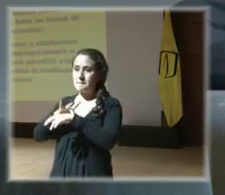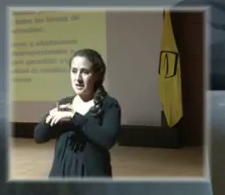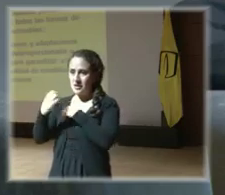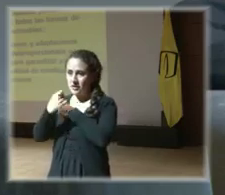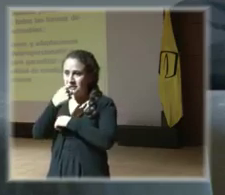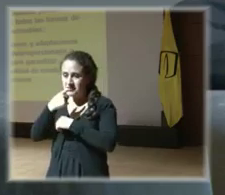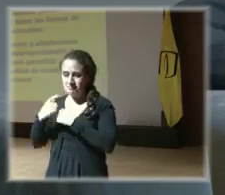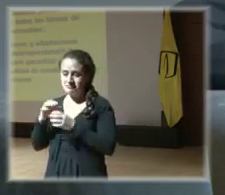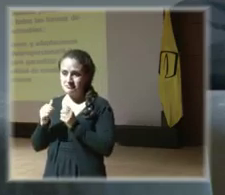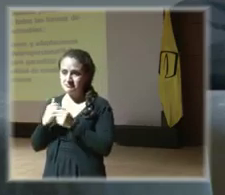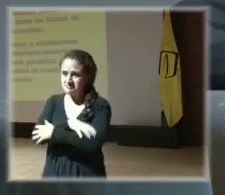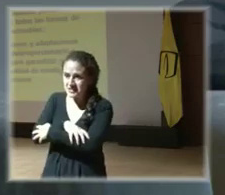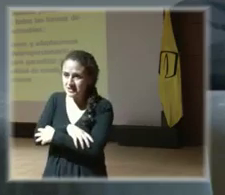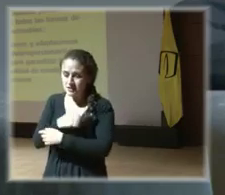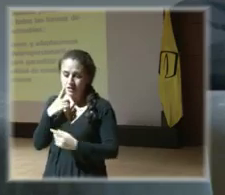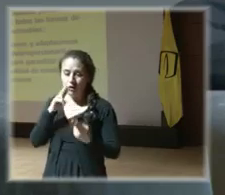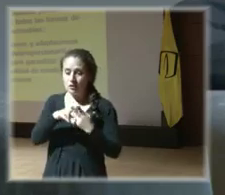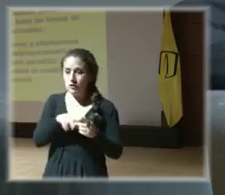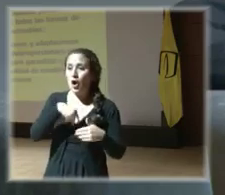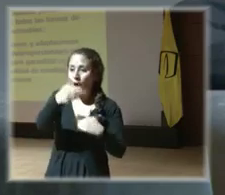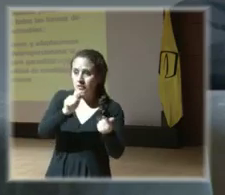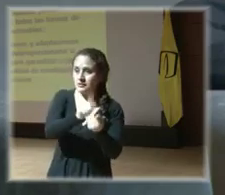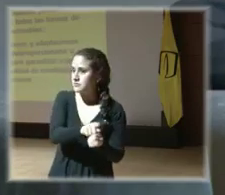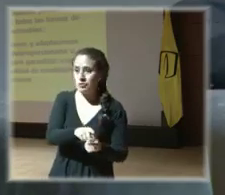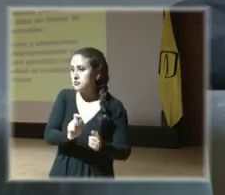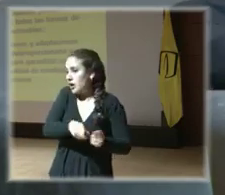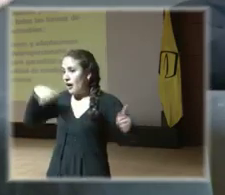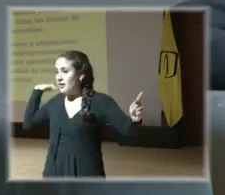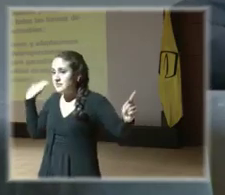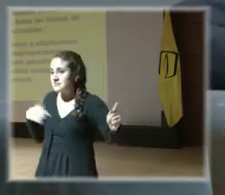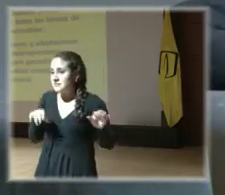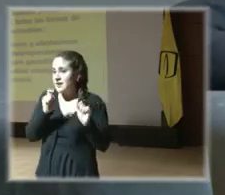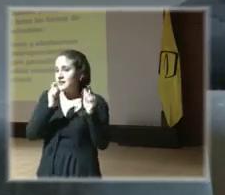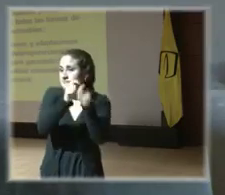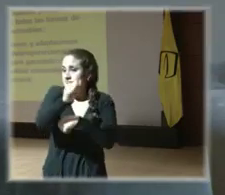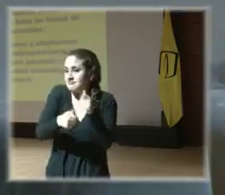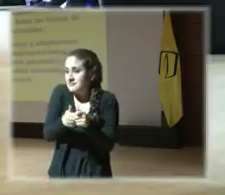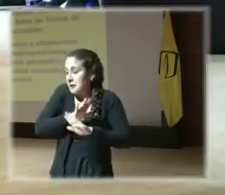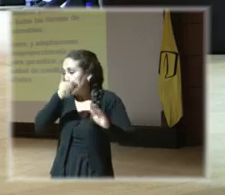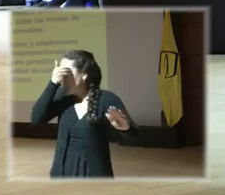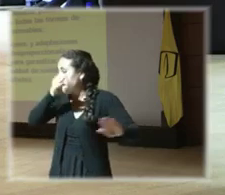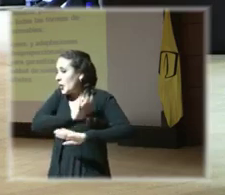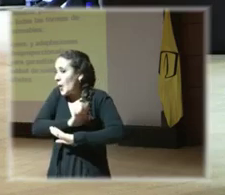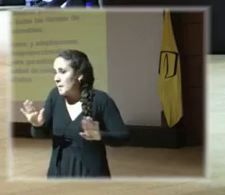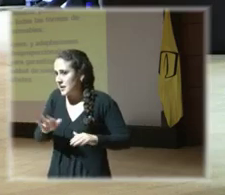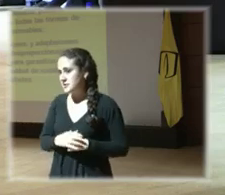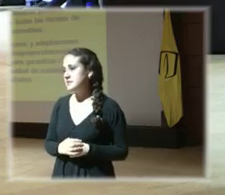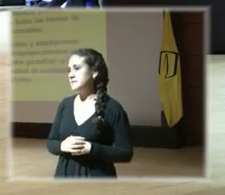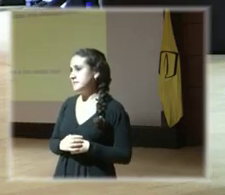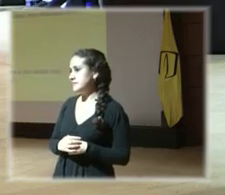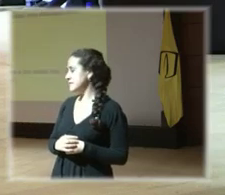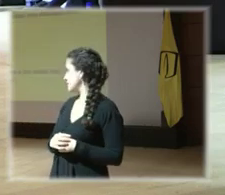acabó, interdicción y chao, queda interdicta la persona. No sé si quieres añadir algo. ¿Aló? ¿Me